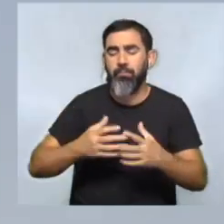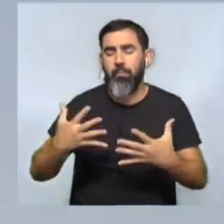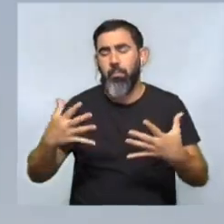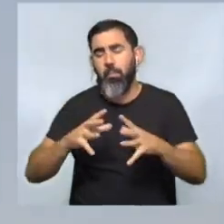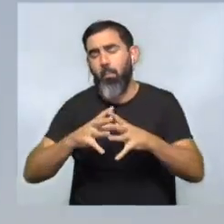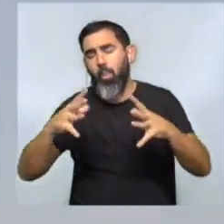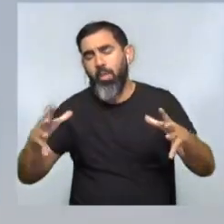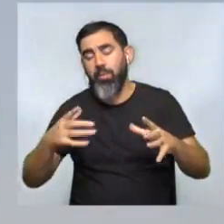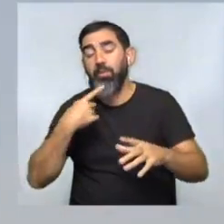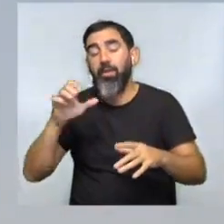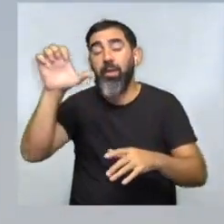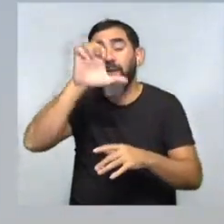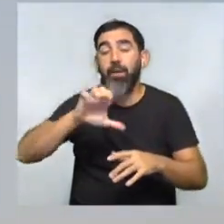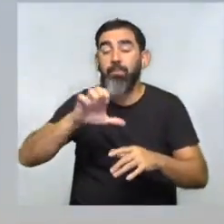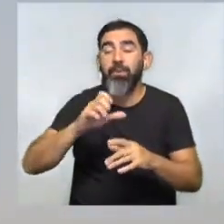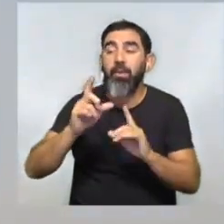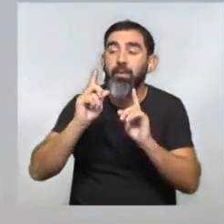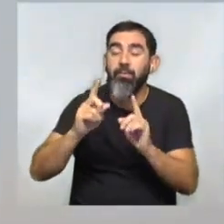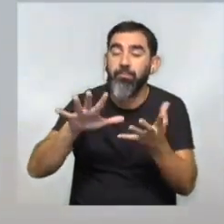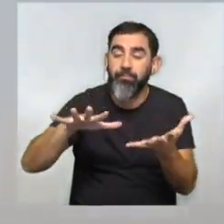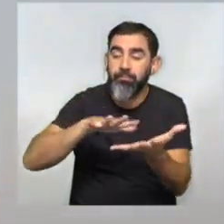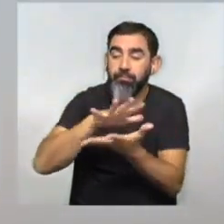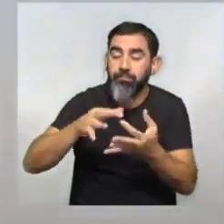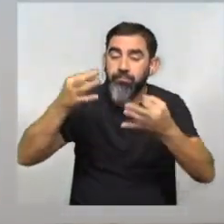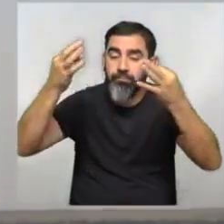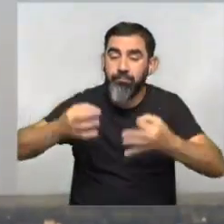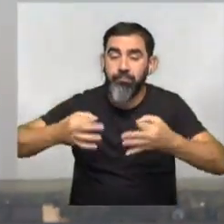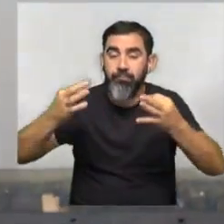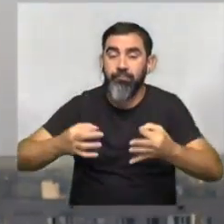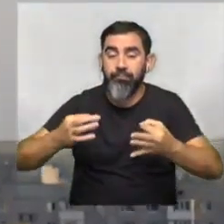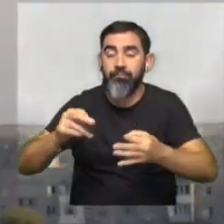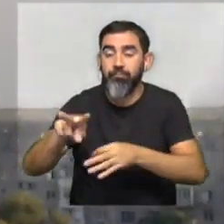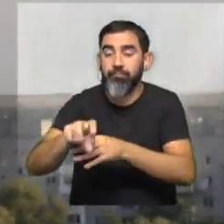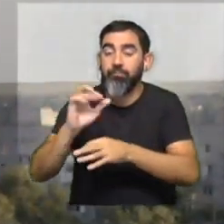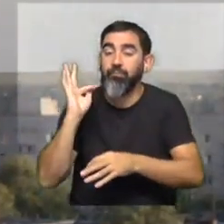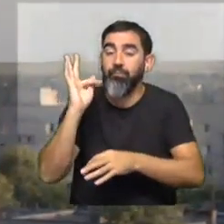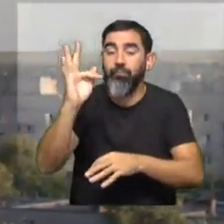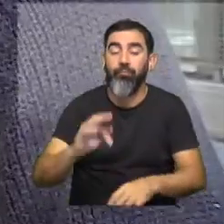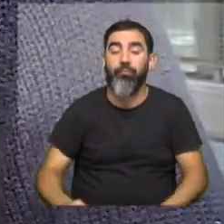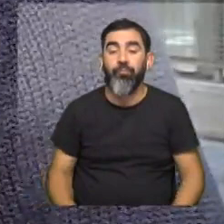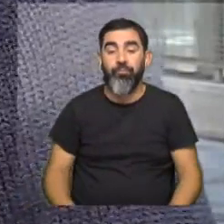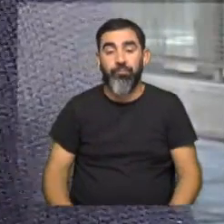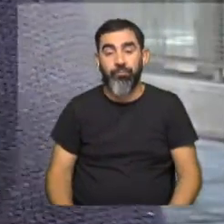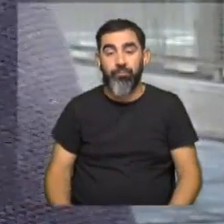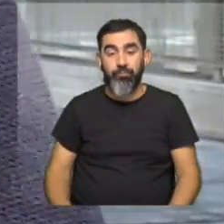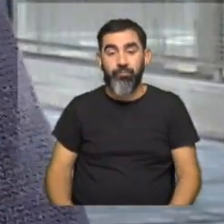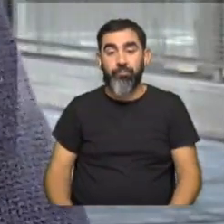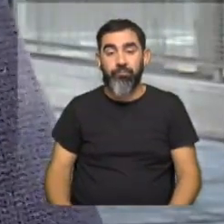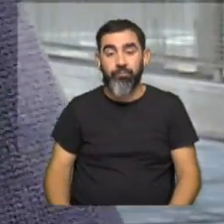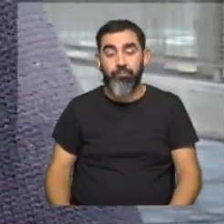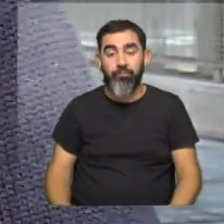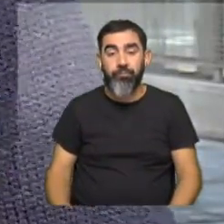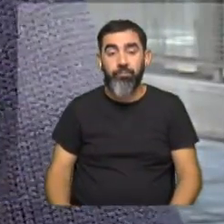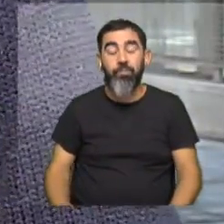e insistió que la empresa debe generar las condiciones para garantizar sus ingresos futuros. Se puede proponer e